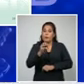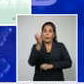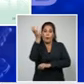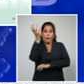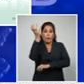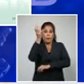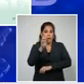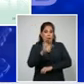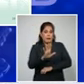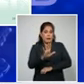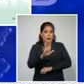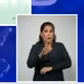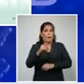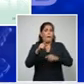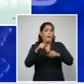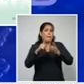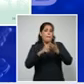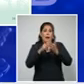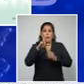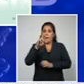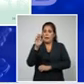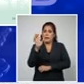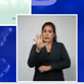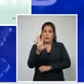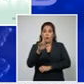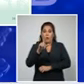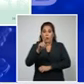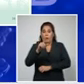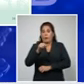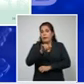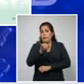con 4 y San Luis con 1.